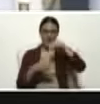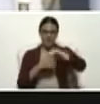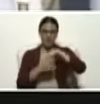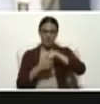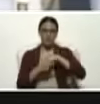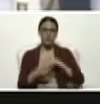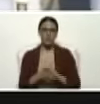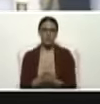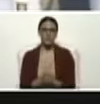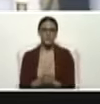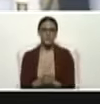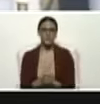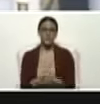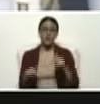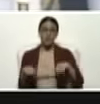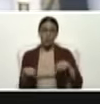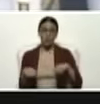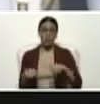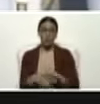Hoy